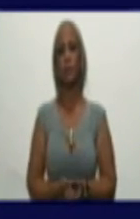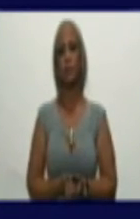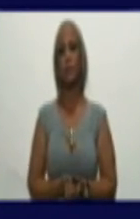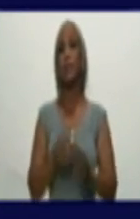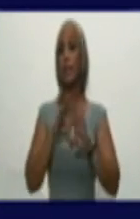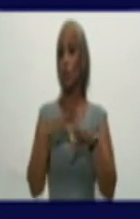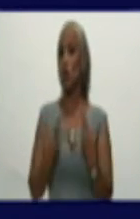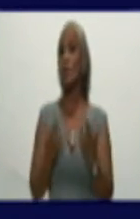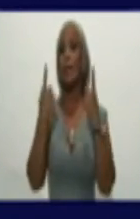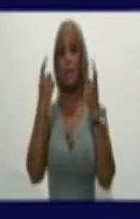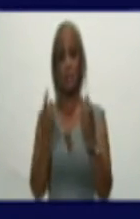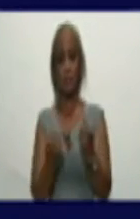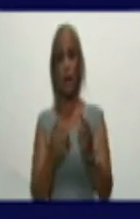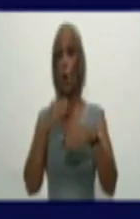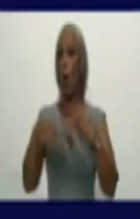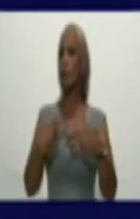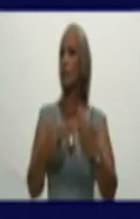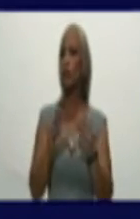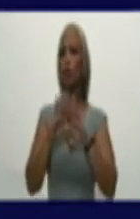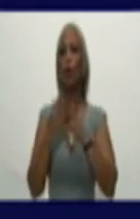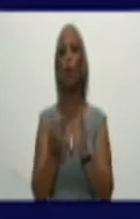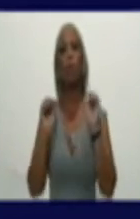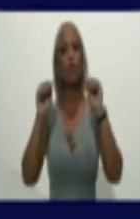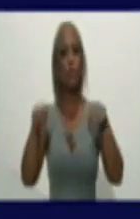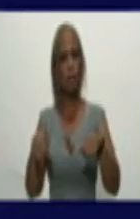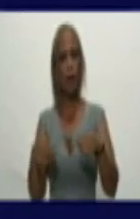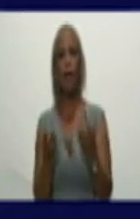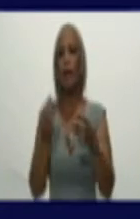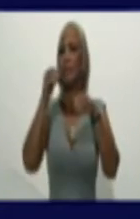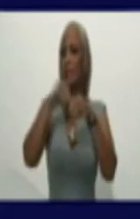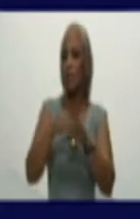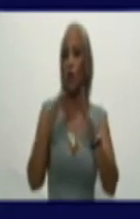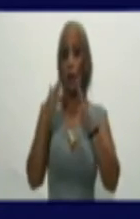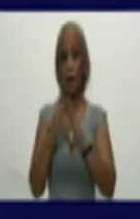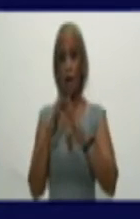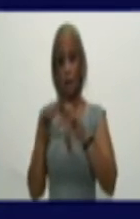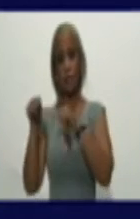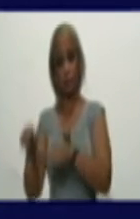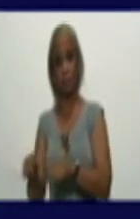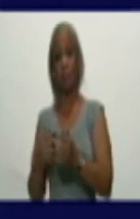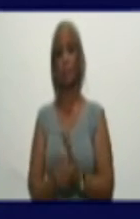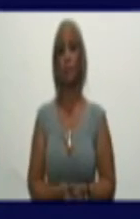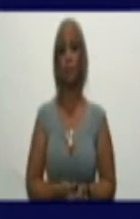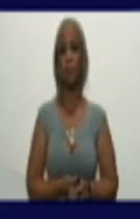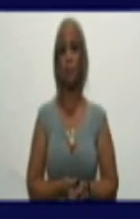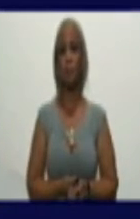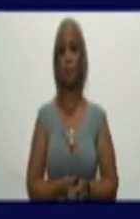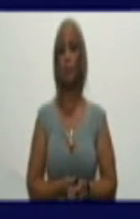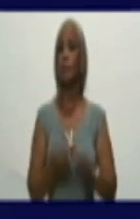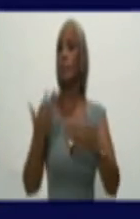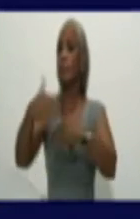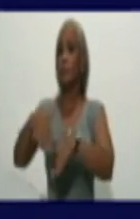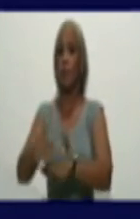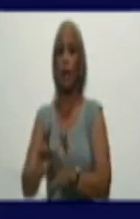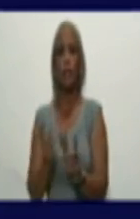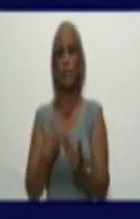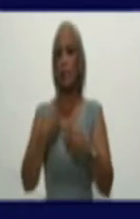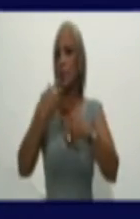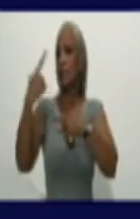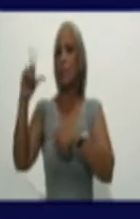es necesario crearle las condiciones para que esos adolescentes no salgan a la calle. Y si salen, pues salgan a lo